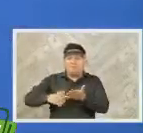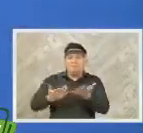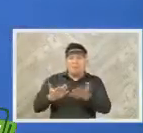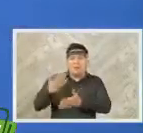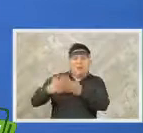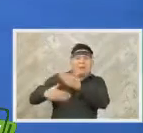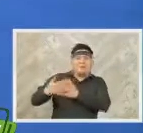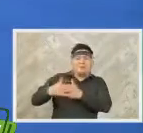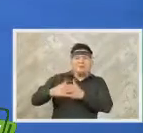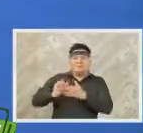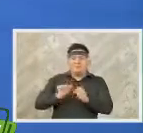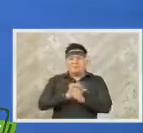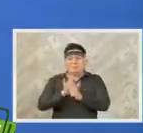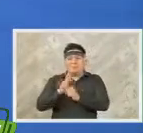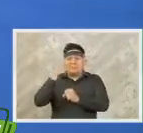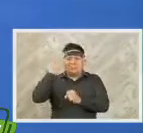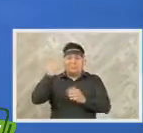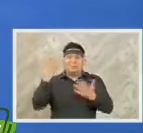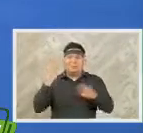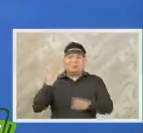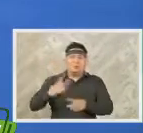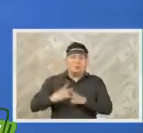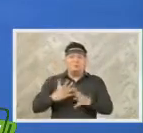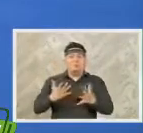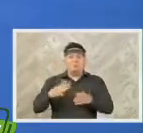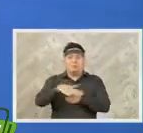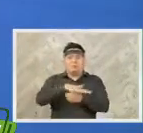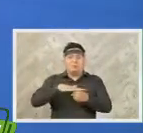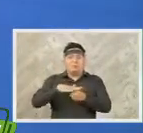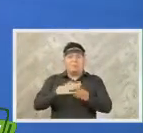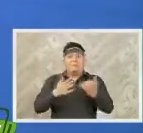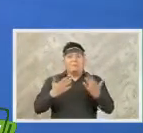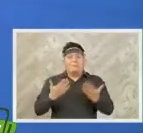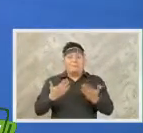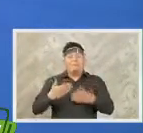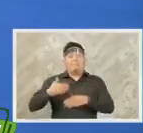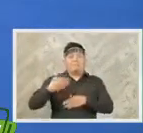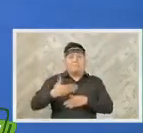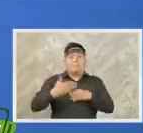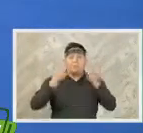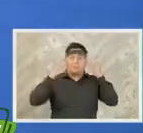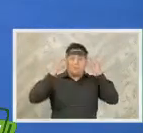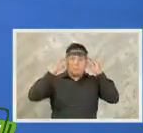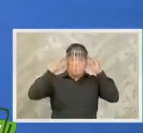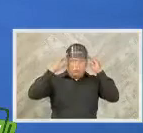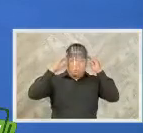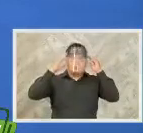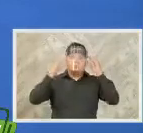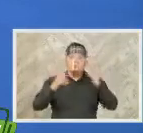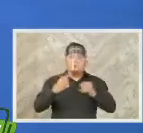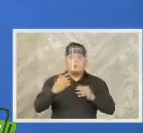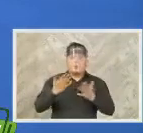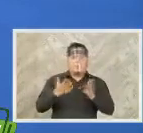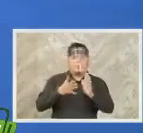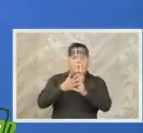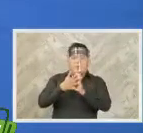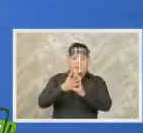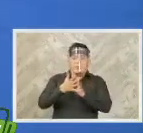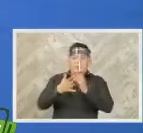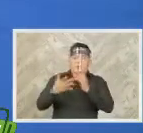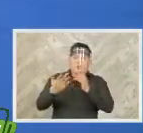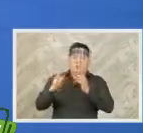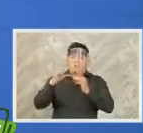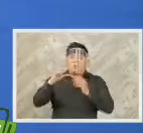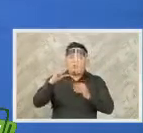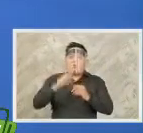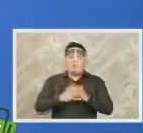todo lo relacionado con el sector económico. Y posteriormente vamos a darle una cápita especial al desarrollo de Cúcuta Rural, una